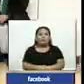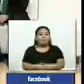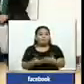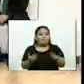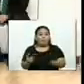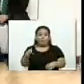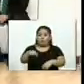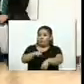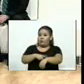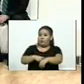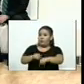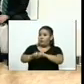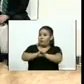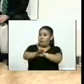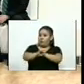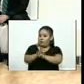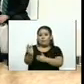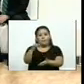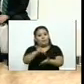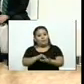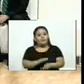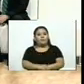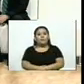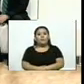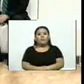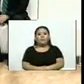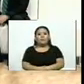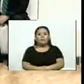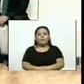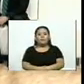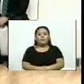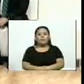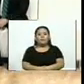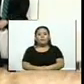Es momento de ir a una nueva pausa comercial.